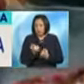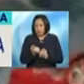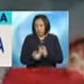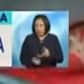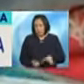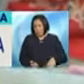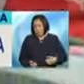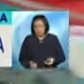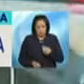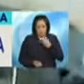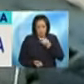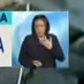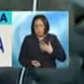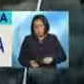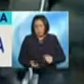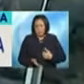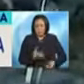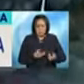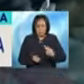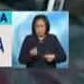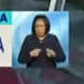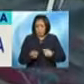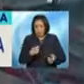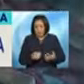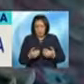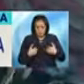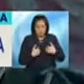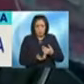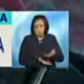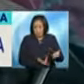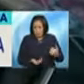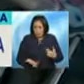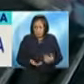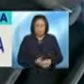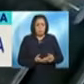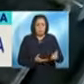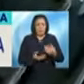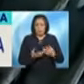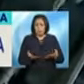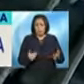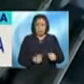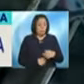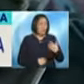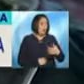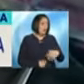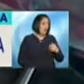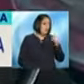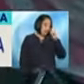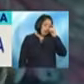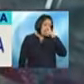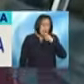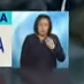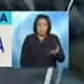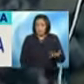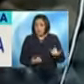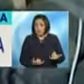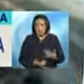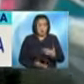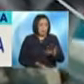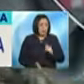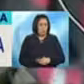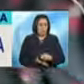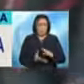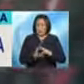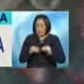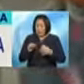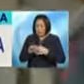hijos. Vendo pasos útiles mis borreguitos. Qué situación tan complicada, compañeros, la que estamos viviendo y recogiendo